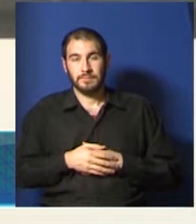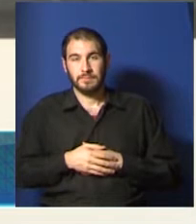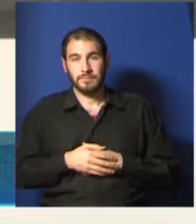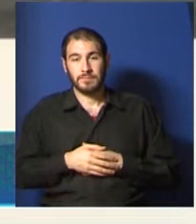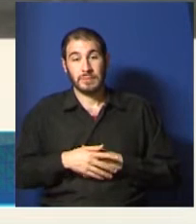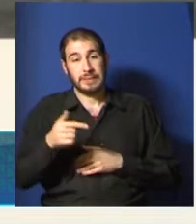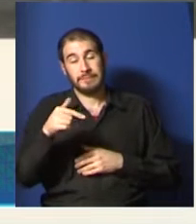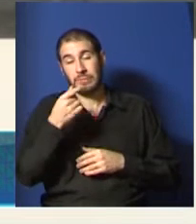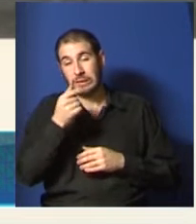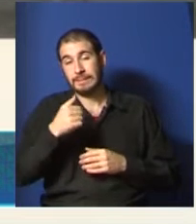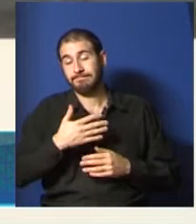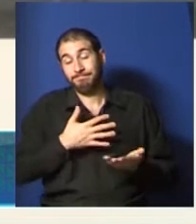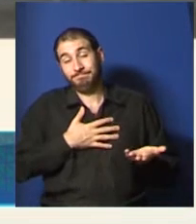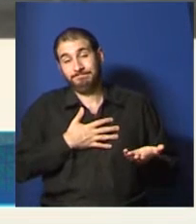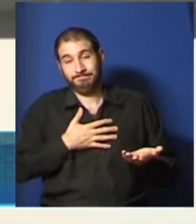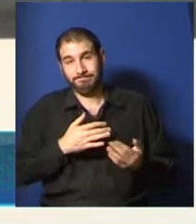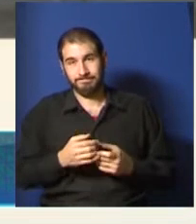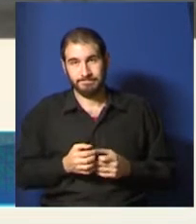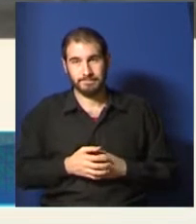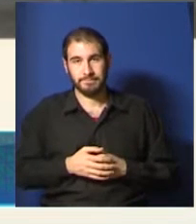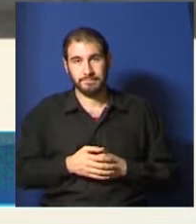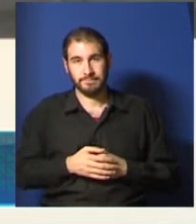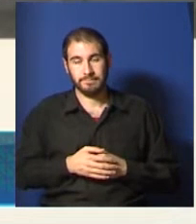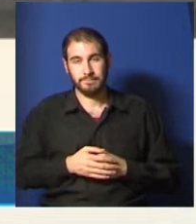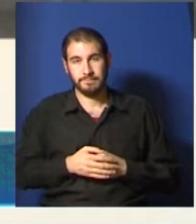la desgracia de haber sido, ¿no es cierto?,